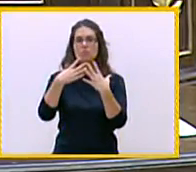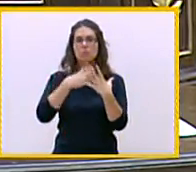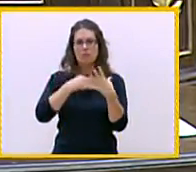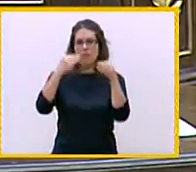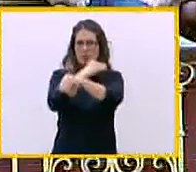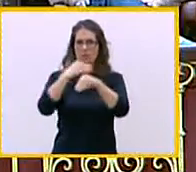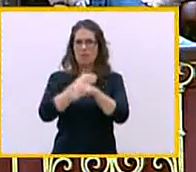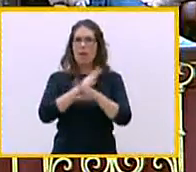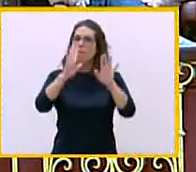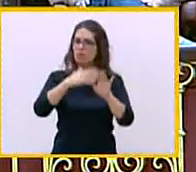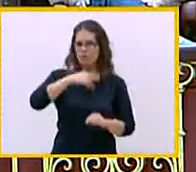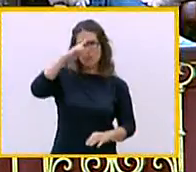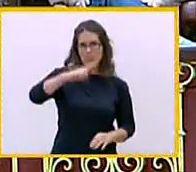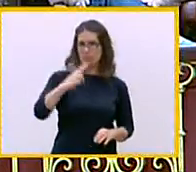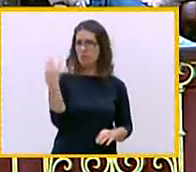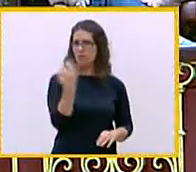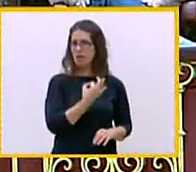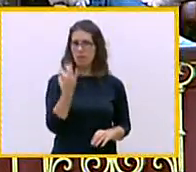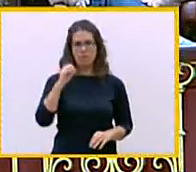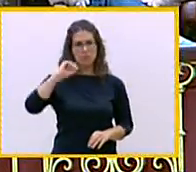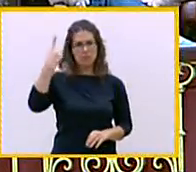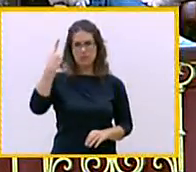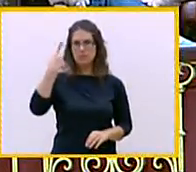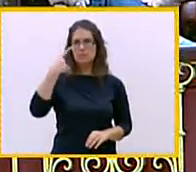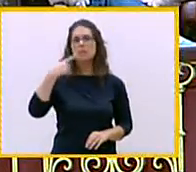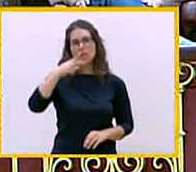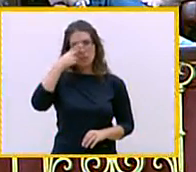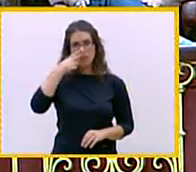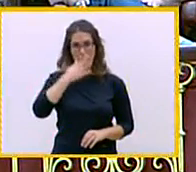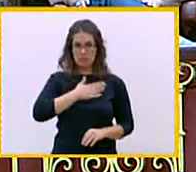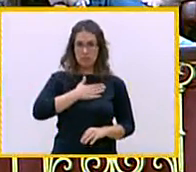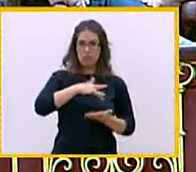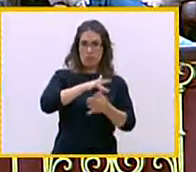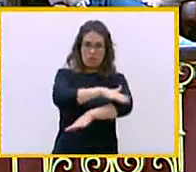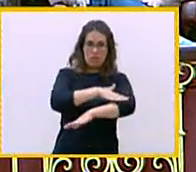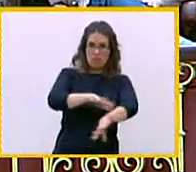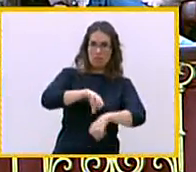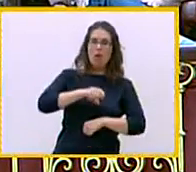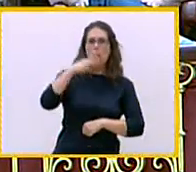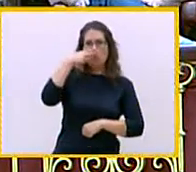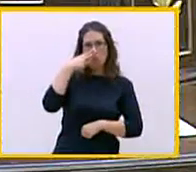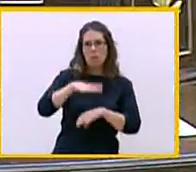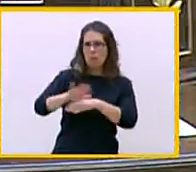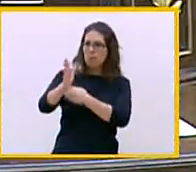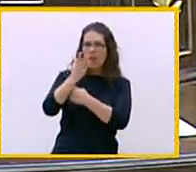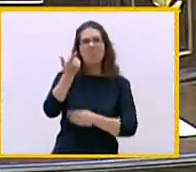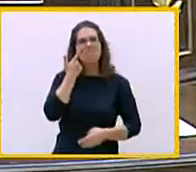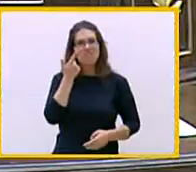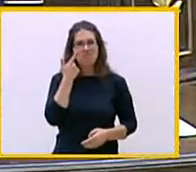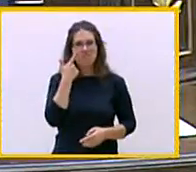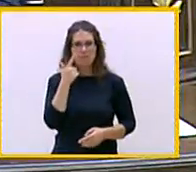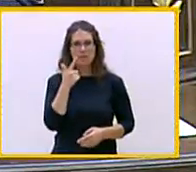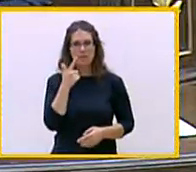respeto y son de interés para los gobernantes democráticos. Y lo son precisamente porque tenemos la permanente